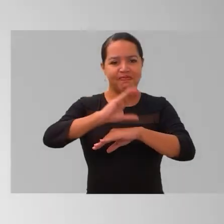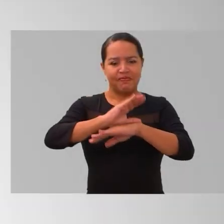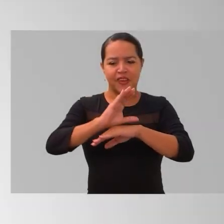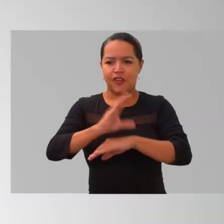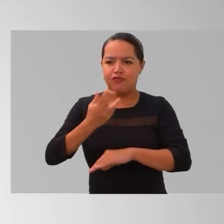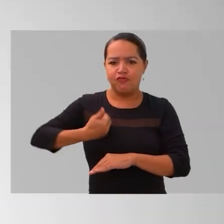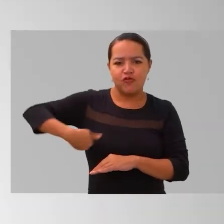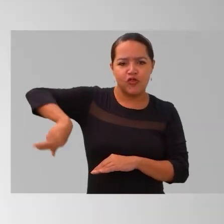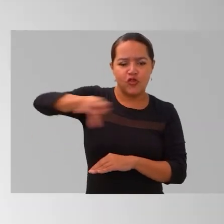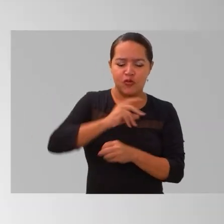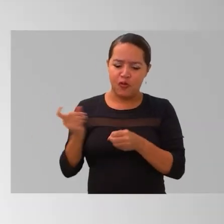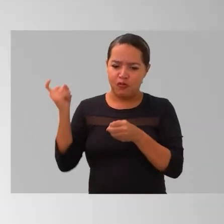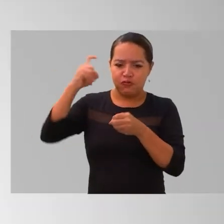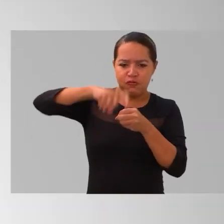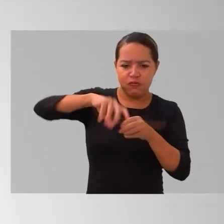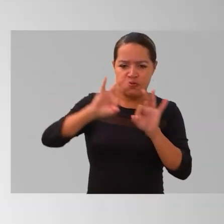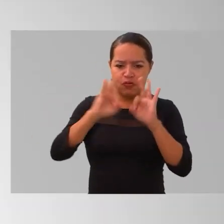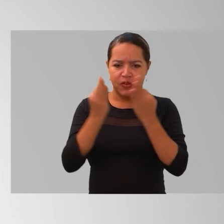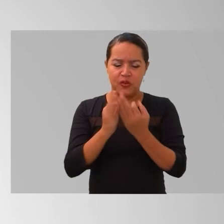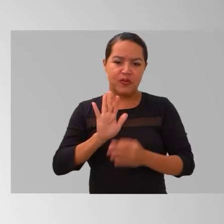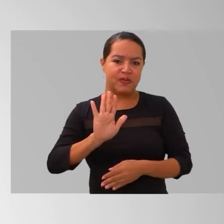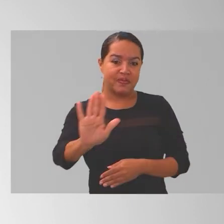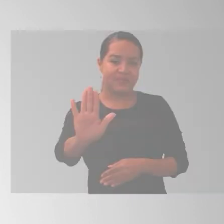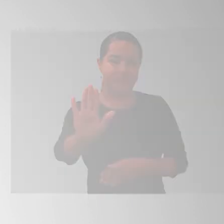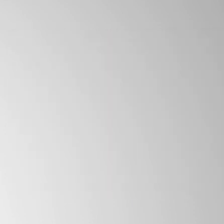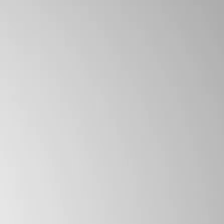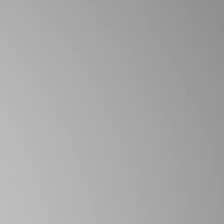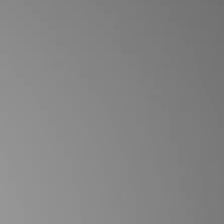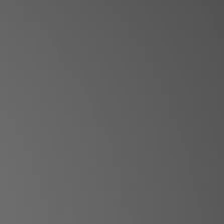Caja Mag. Somos parte de tu familia.